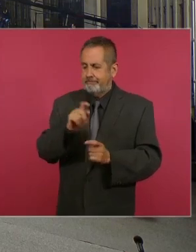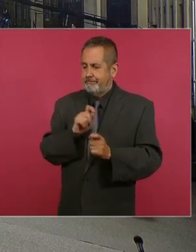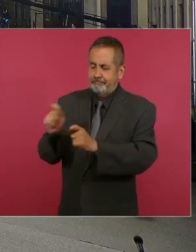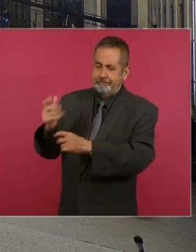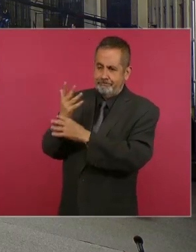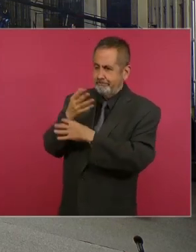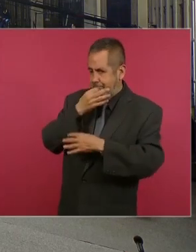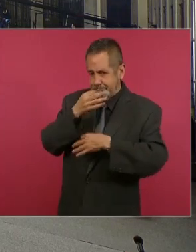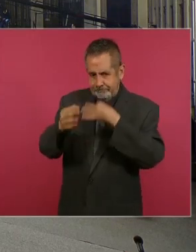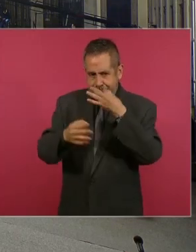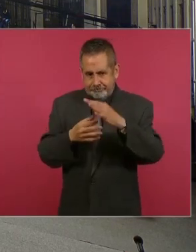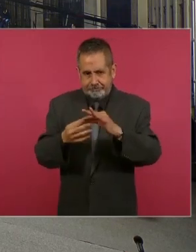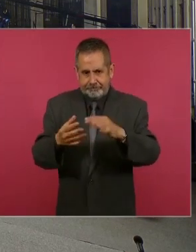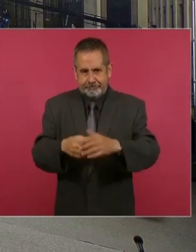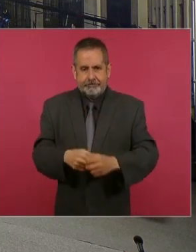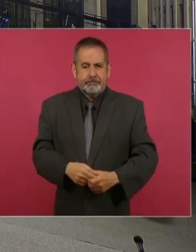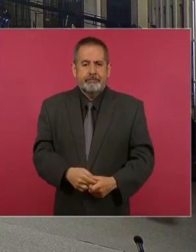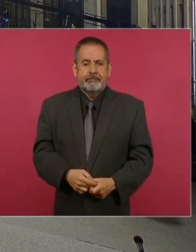palabra.